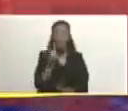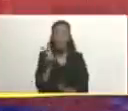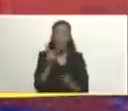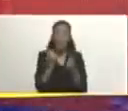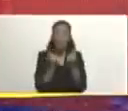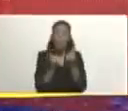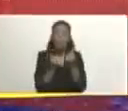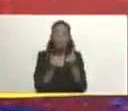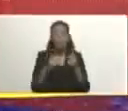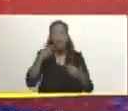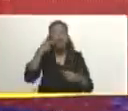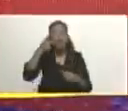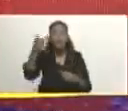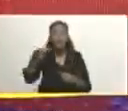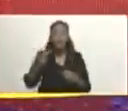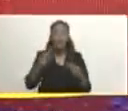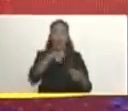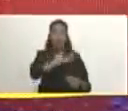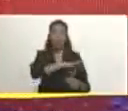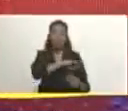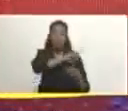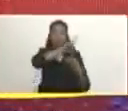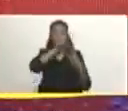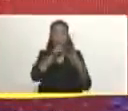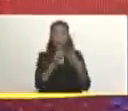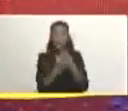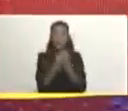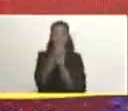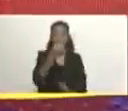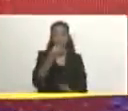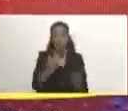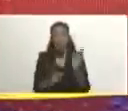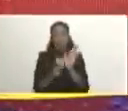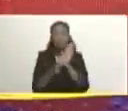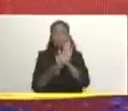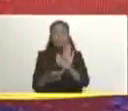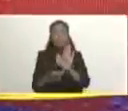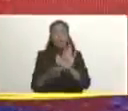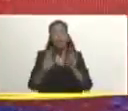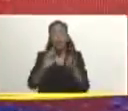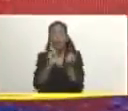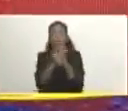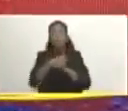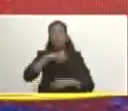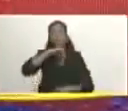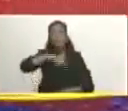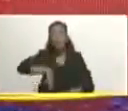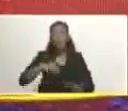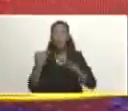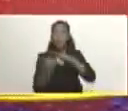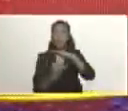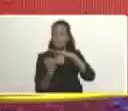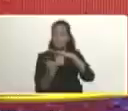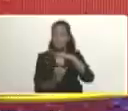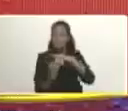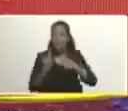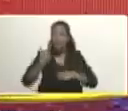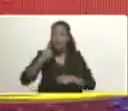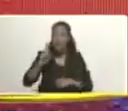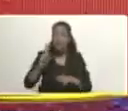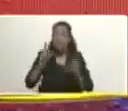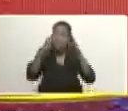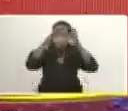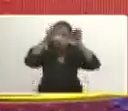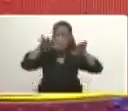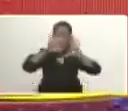económico, en lo político y en lo social, como protagonista permanente en los cambios históricos e institucionales que exige la estructura